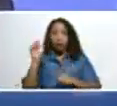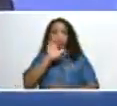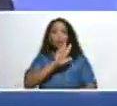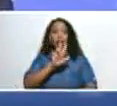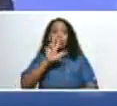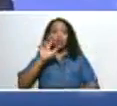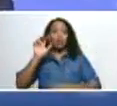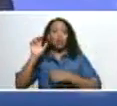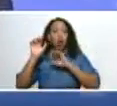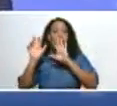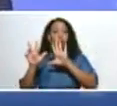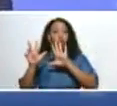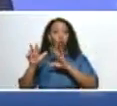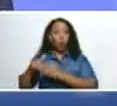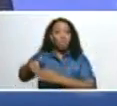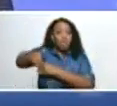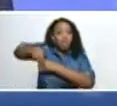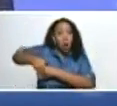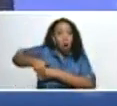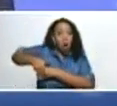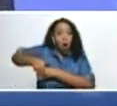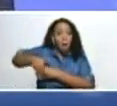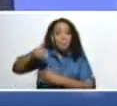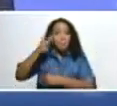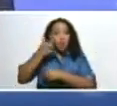aquí, terciado.